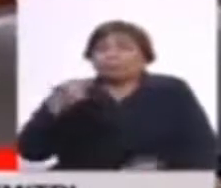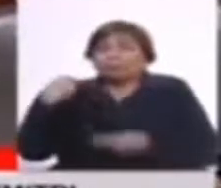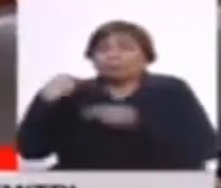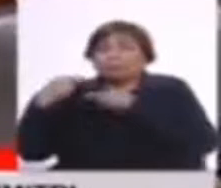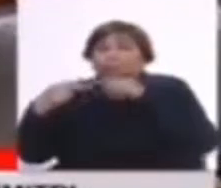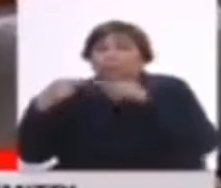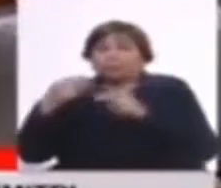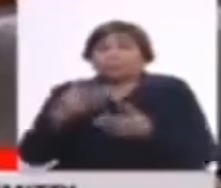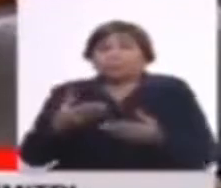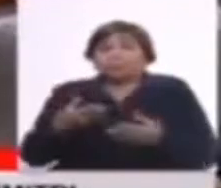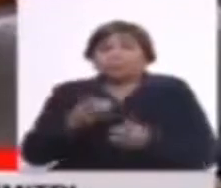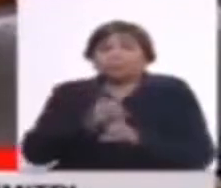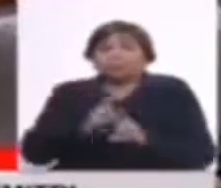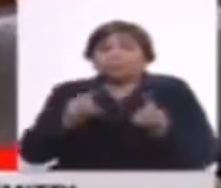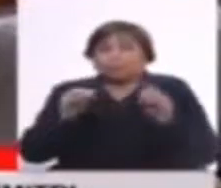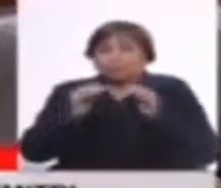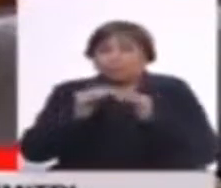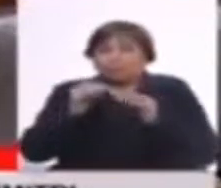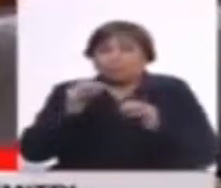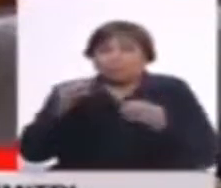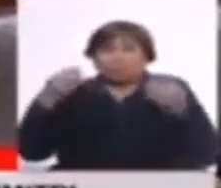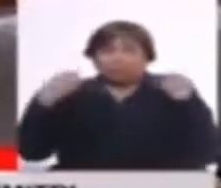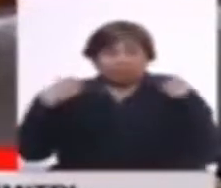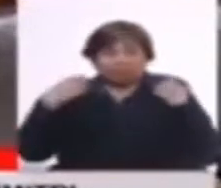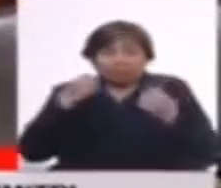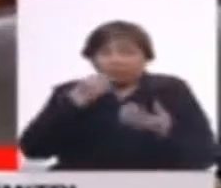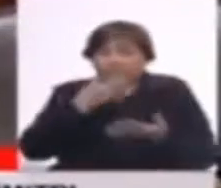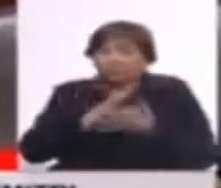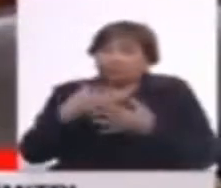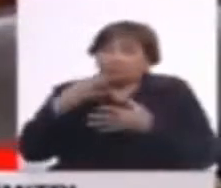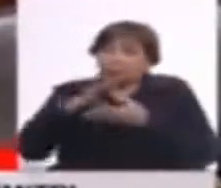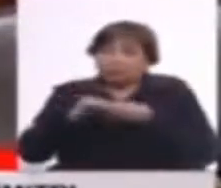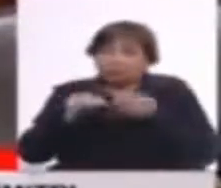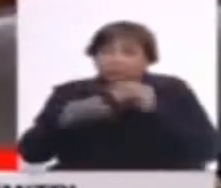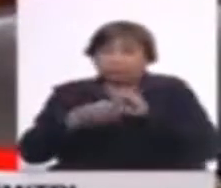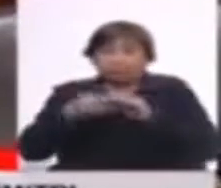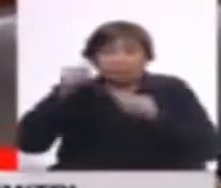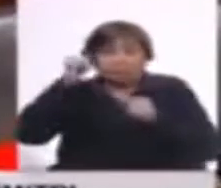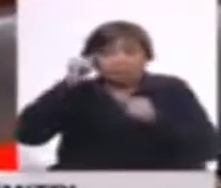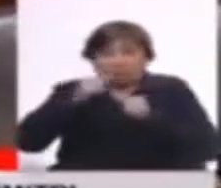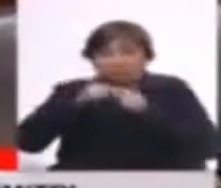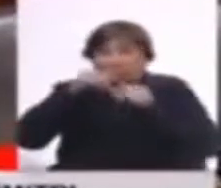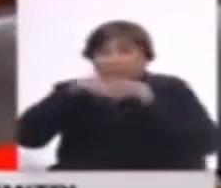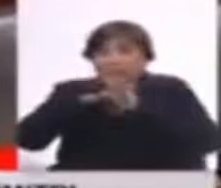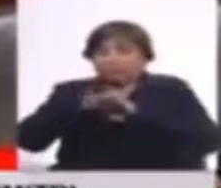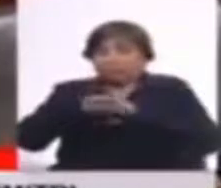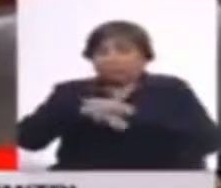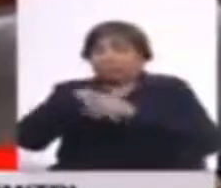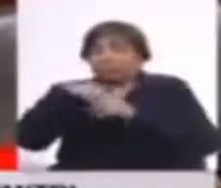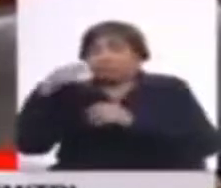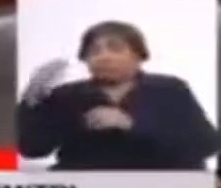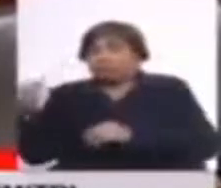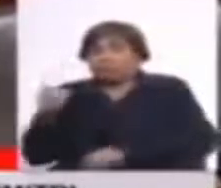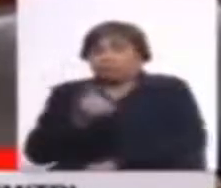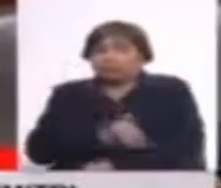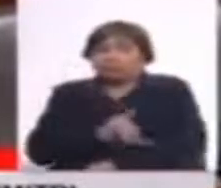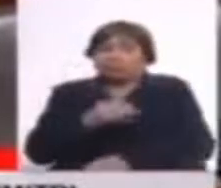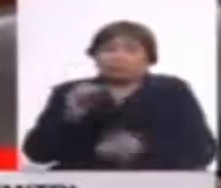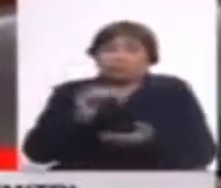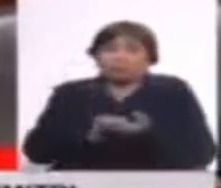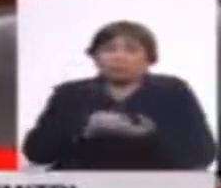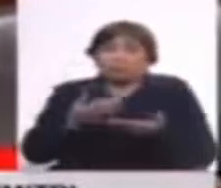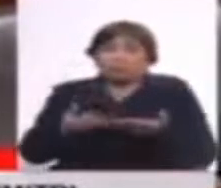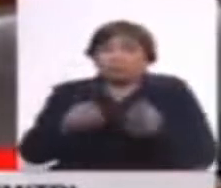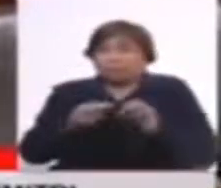democracia? Es un oficial con una trayectoria reconocida dentro y fuera de la institución. Además que el